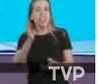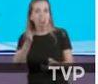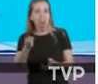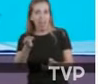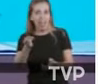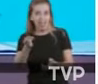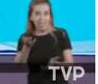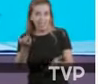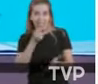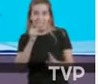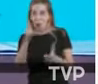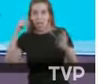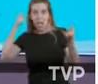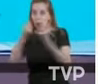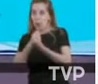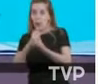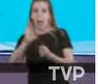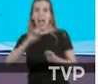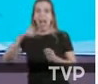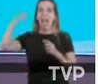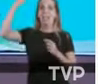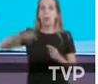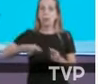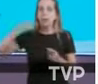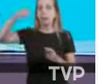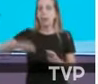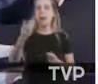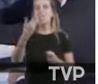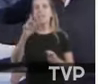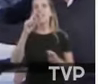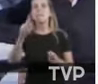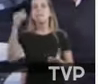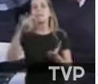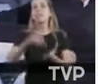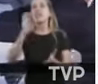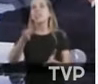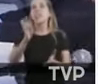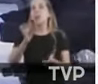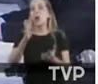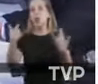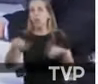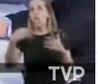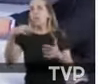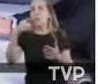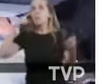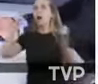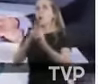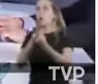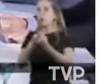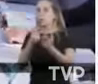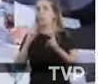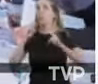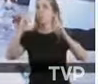Y piensen que el año que viene tendremos que estar pagándole 20.000 millones de dólares. Tiro estas cifras y no hace falta que diga más